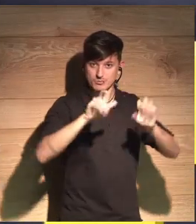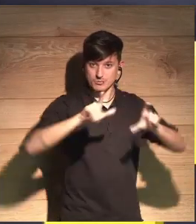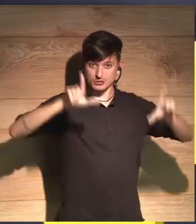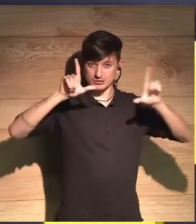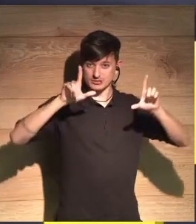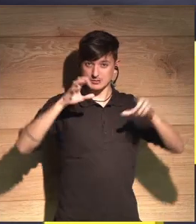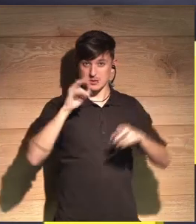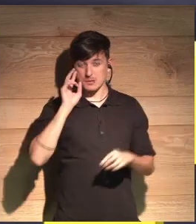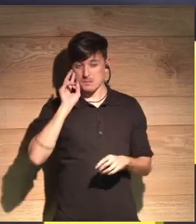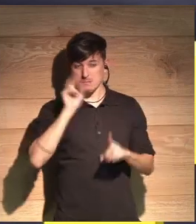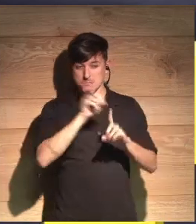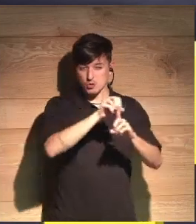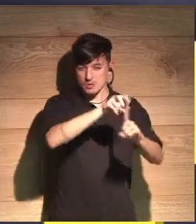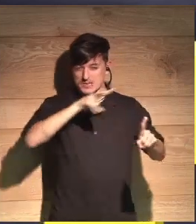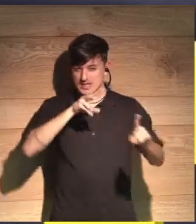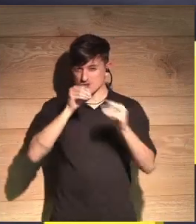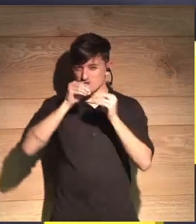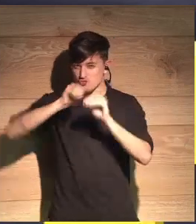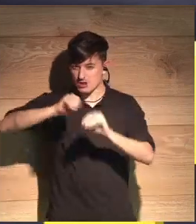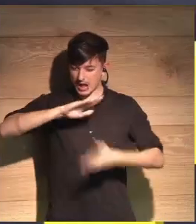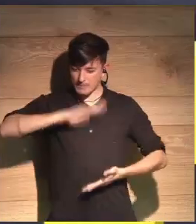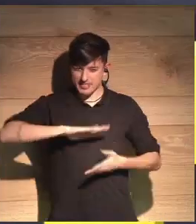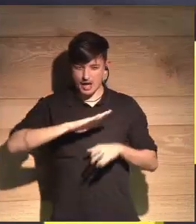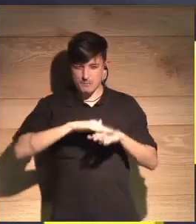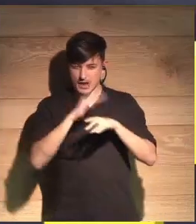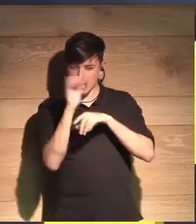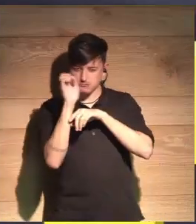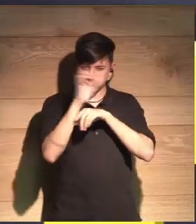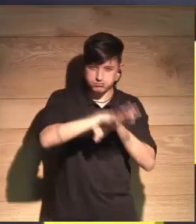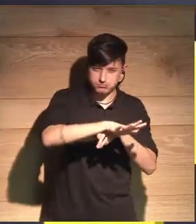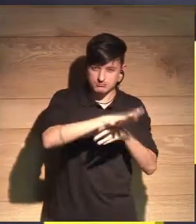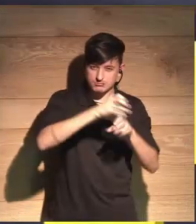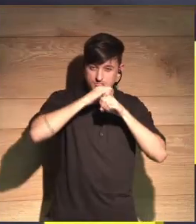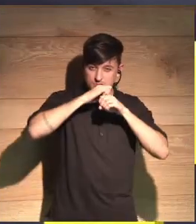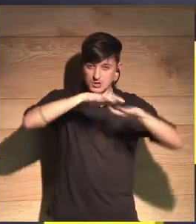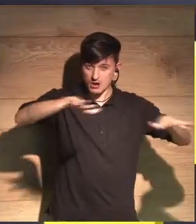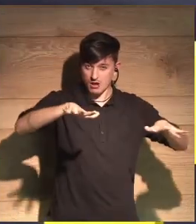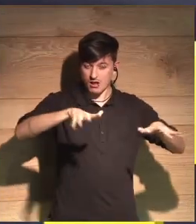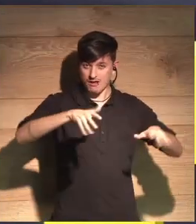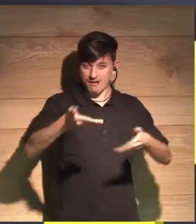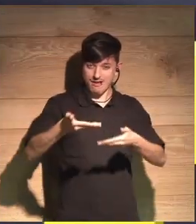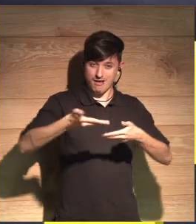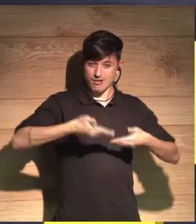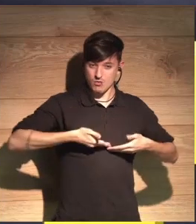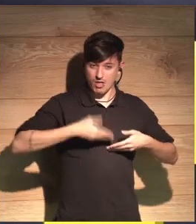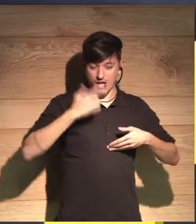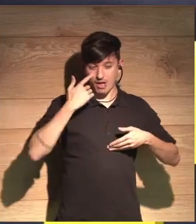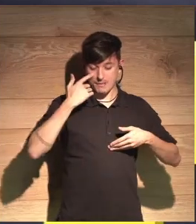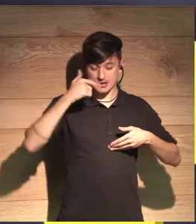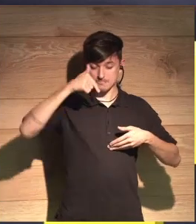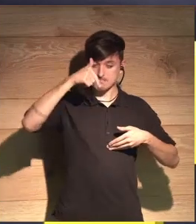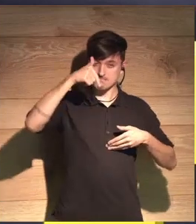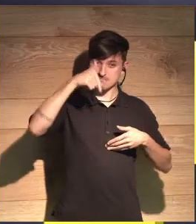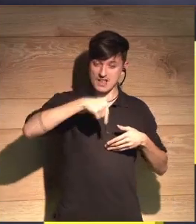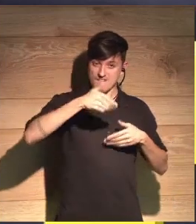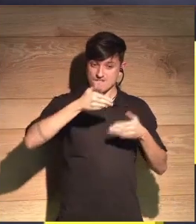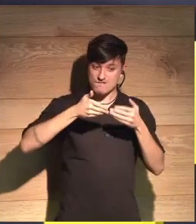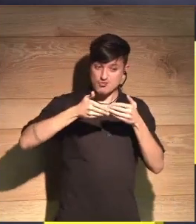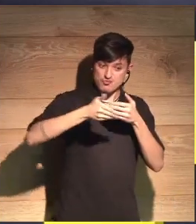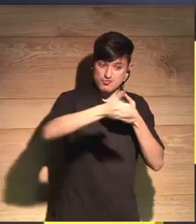capacidad para prospectar nos van a ayudar a conformar la fotografía del viaje que estamos viviendo en nuestro